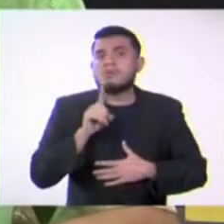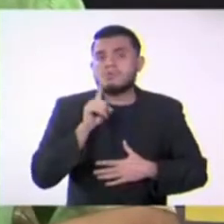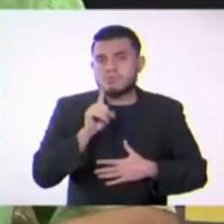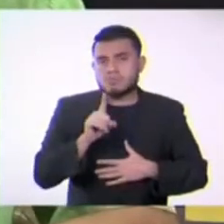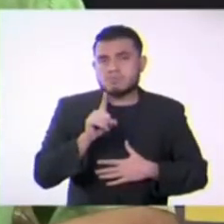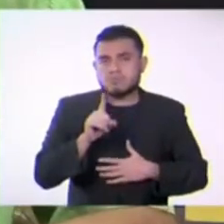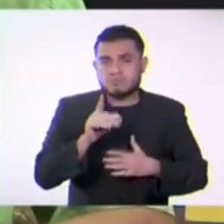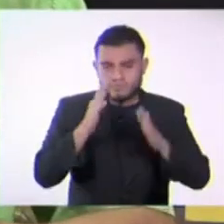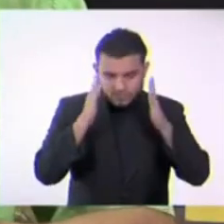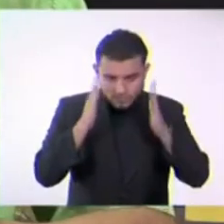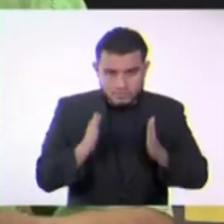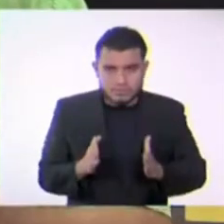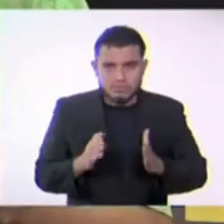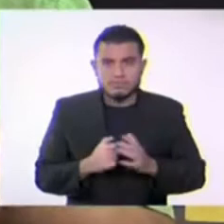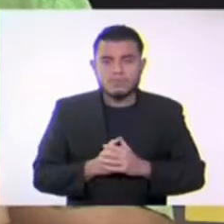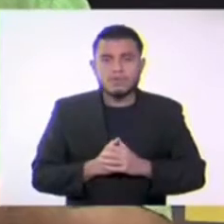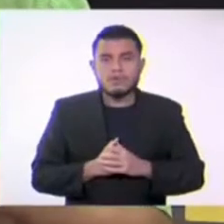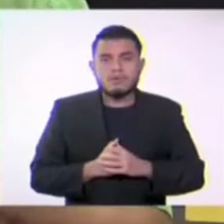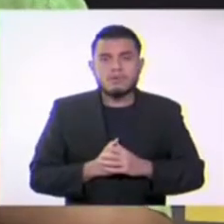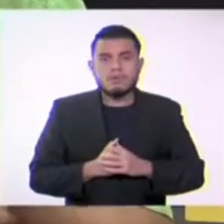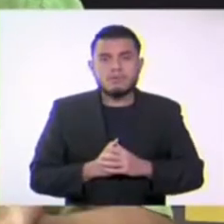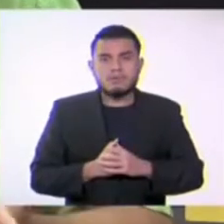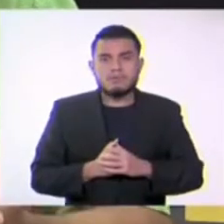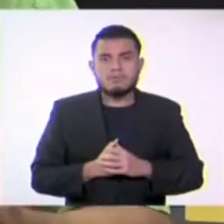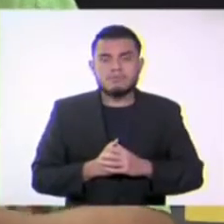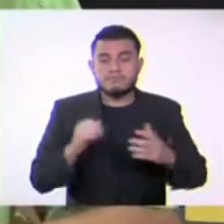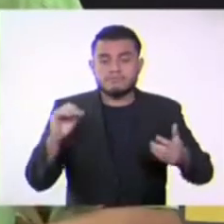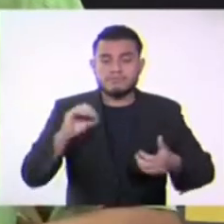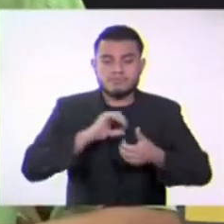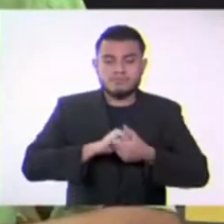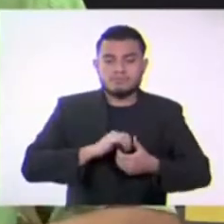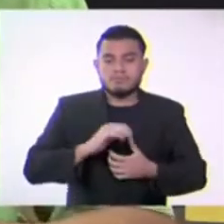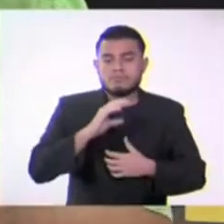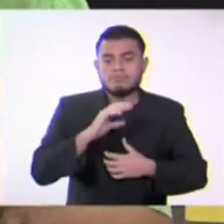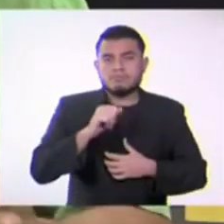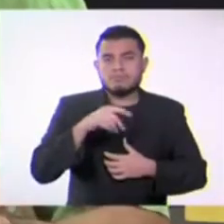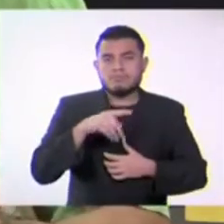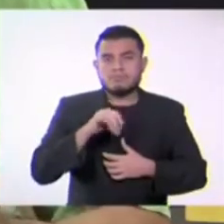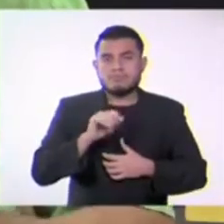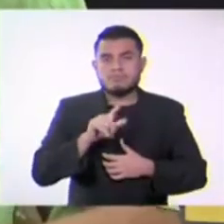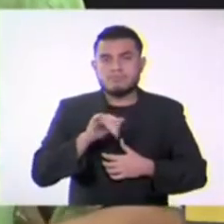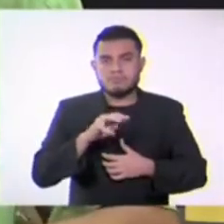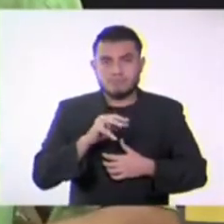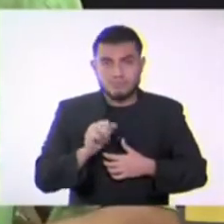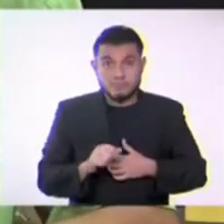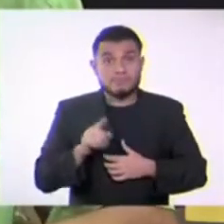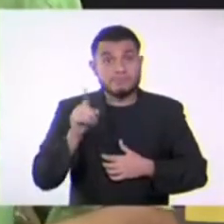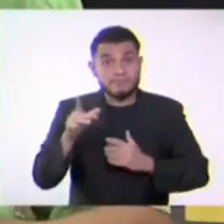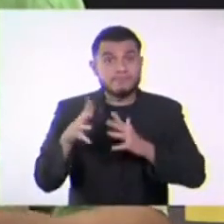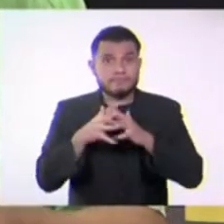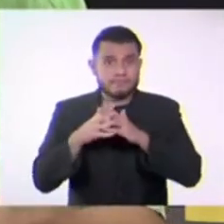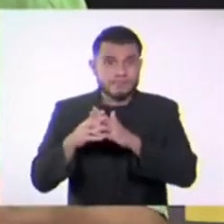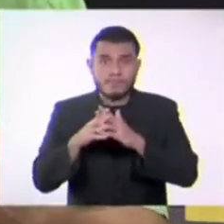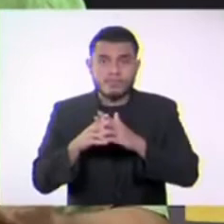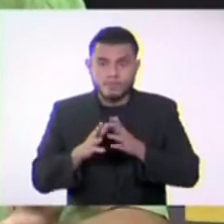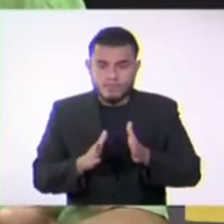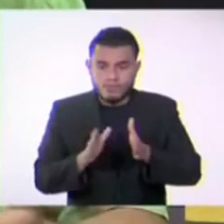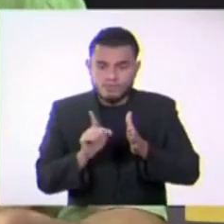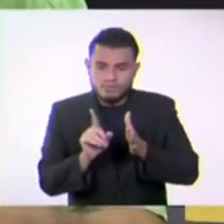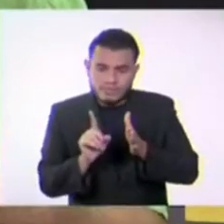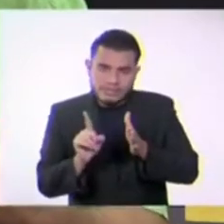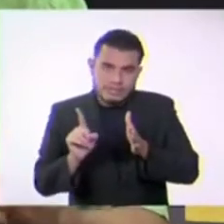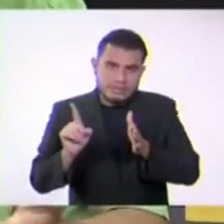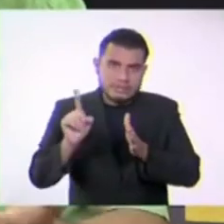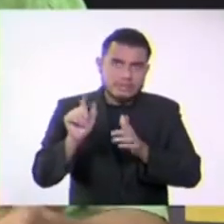es el bloque que enarbola el capitalismo. Estados Unidos es el líder de ese bloque y entonces van a empezar a